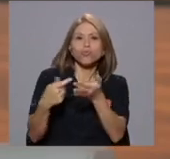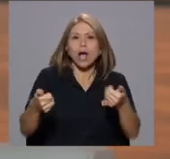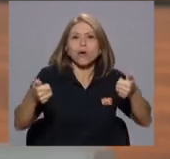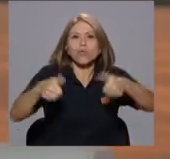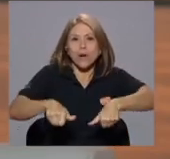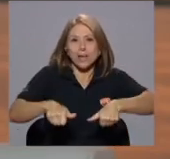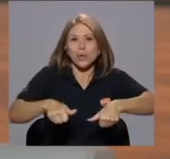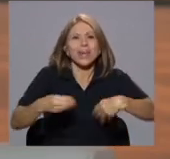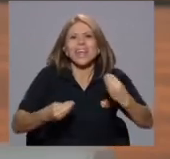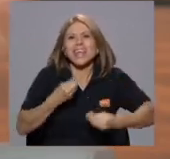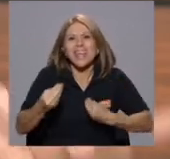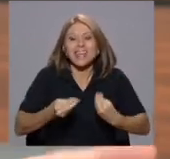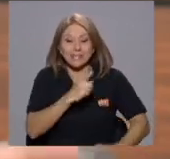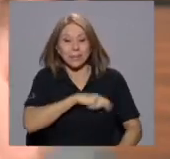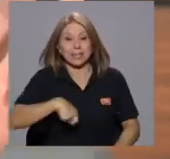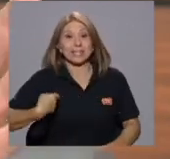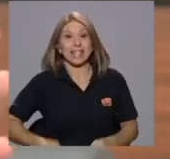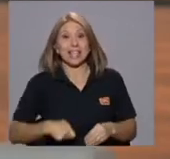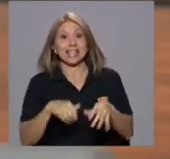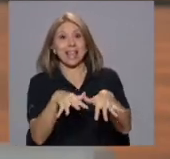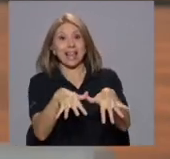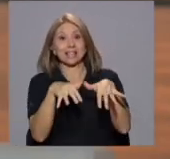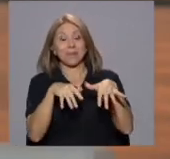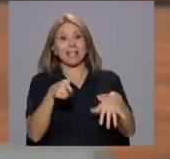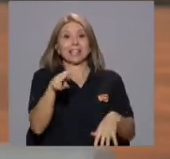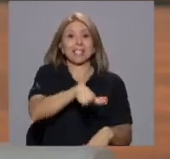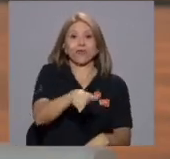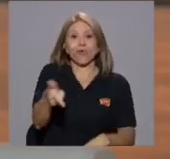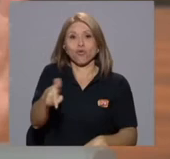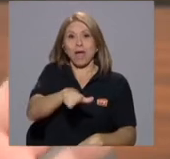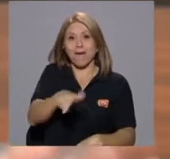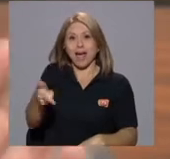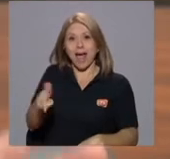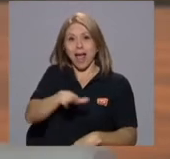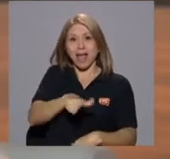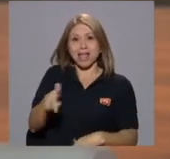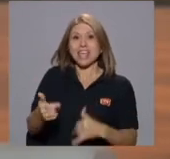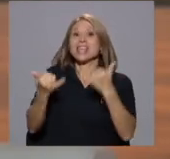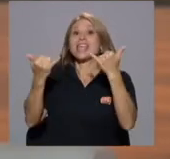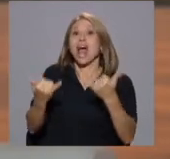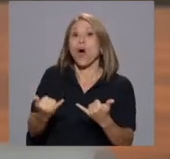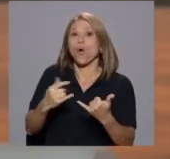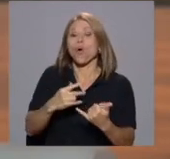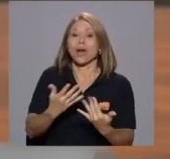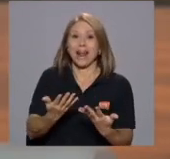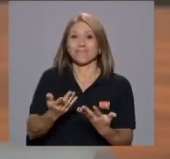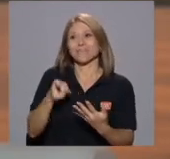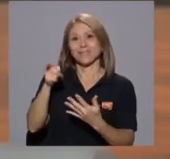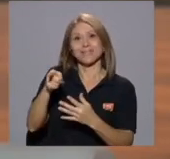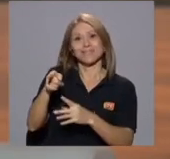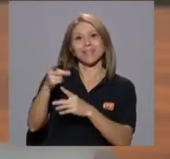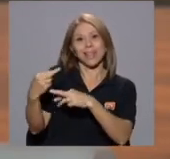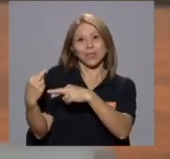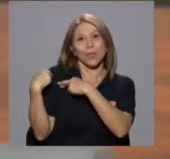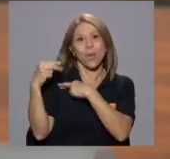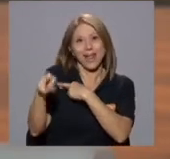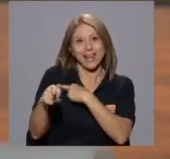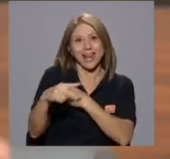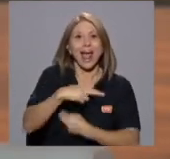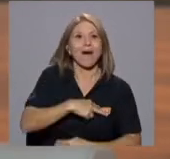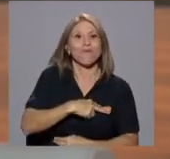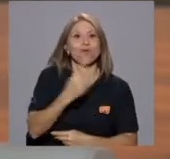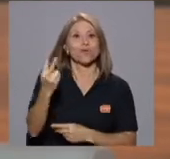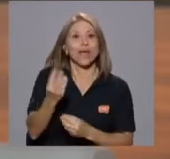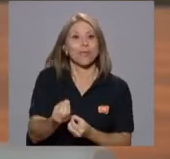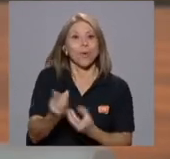la presidencia de la Asamblea y le tocó a él. Ahora, le tocaba a Voluntad Popular, que es el partido de Leopoldo López, y que